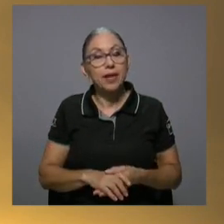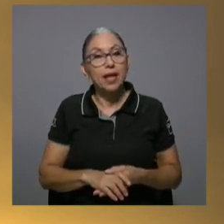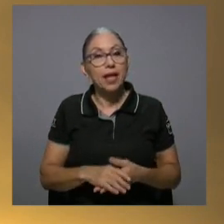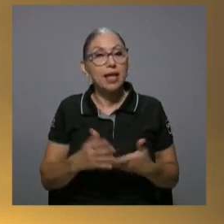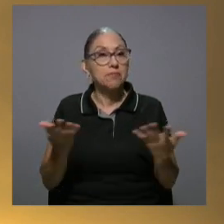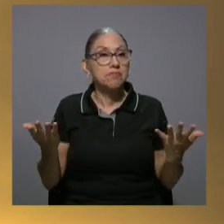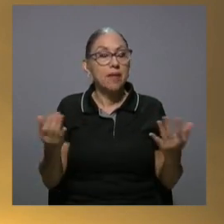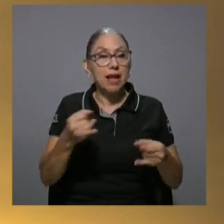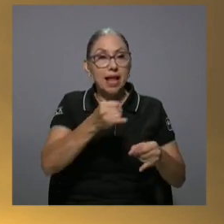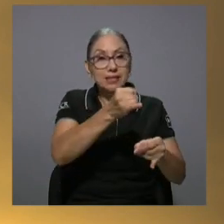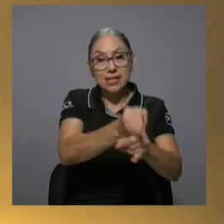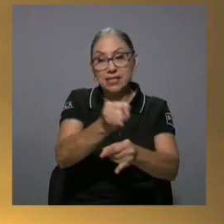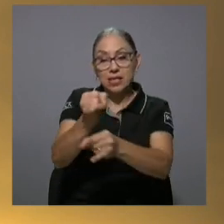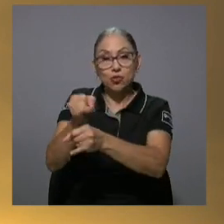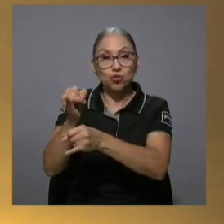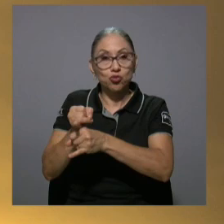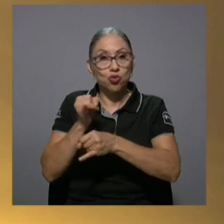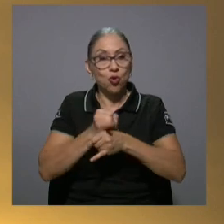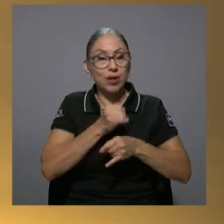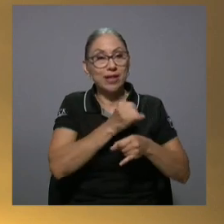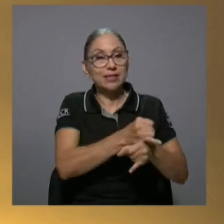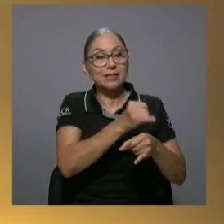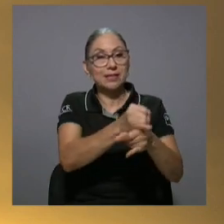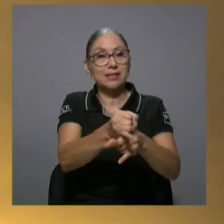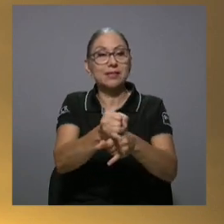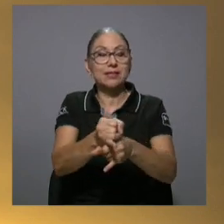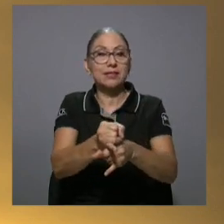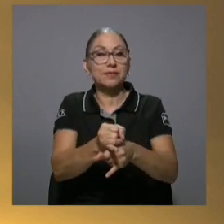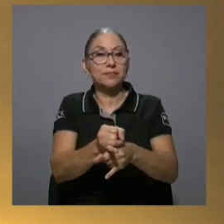las instituciones